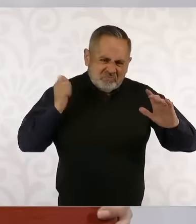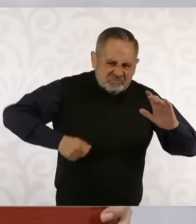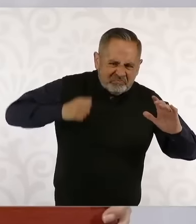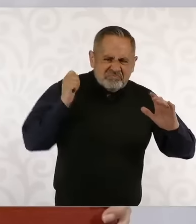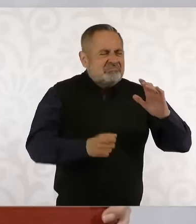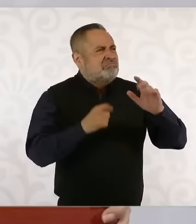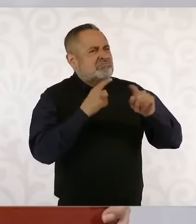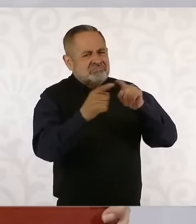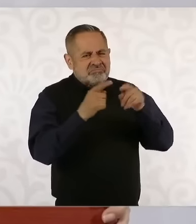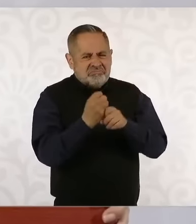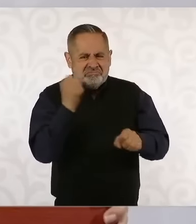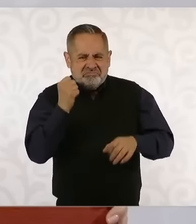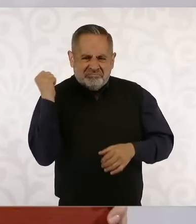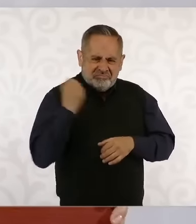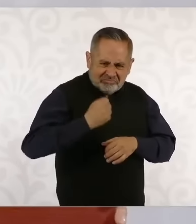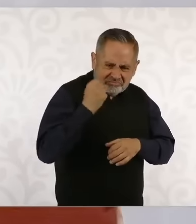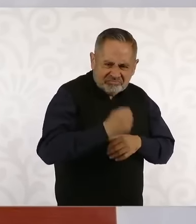martillos,